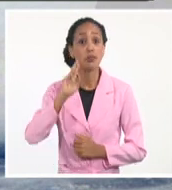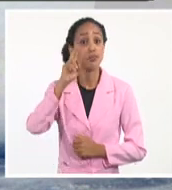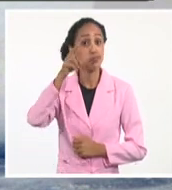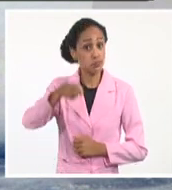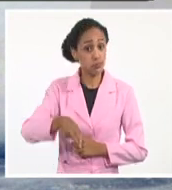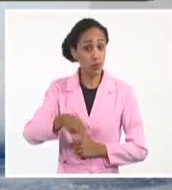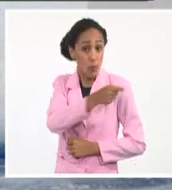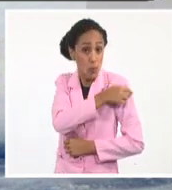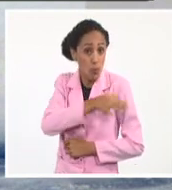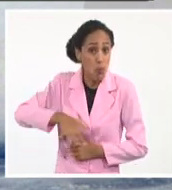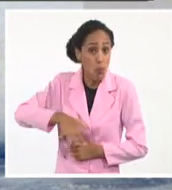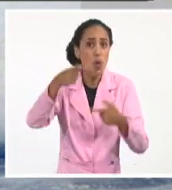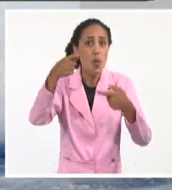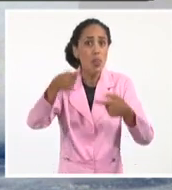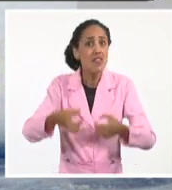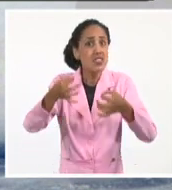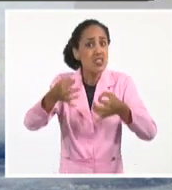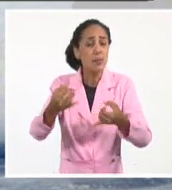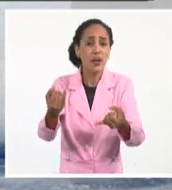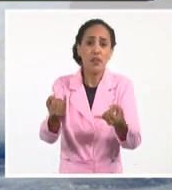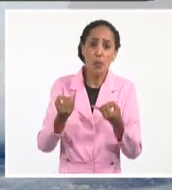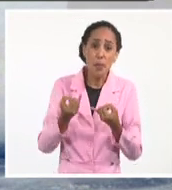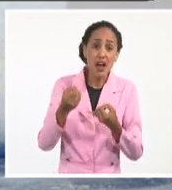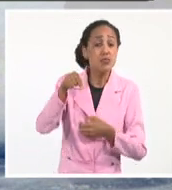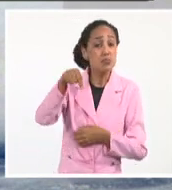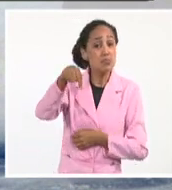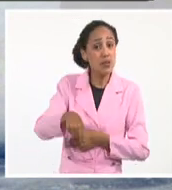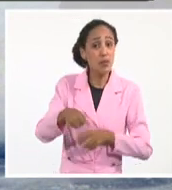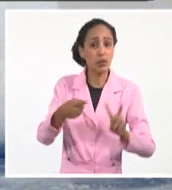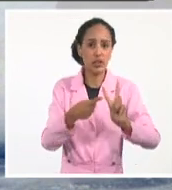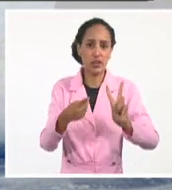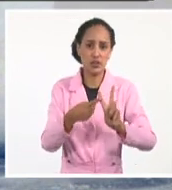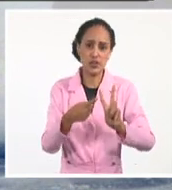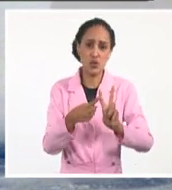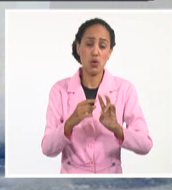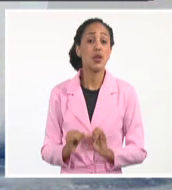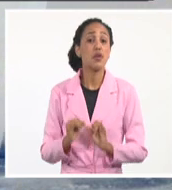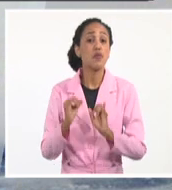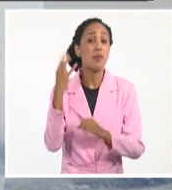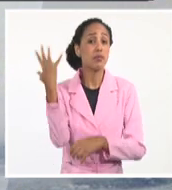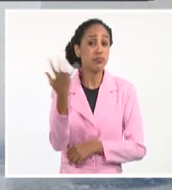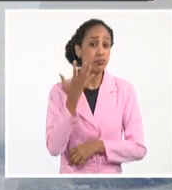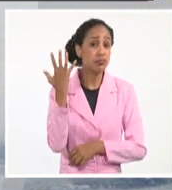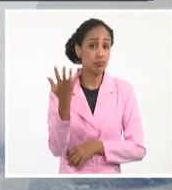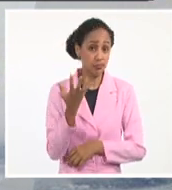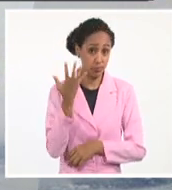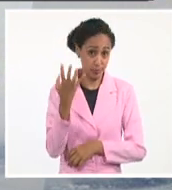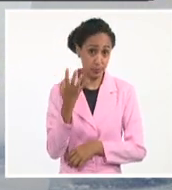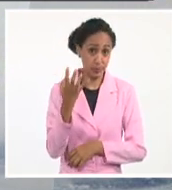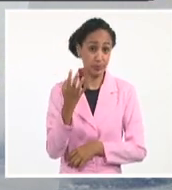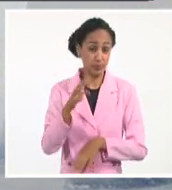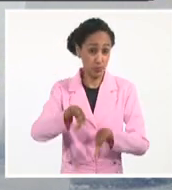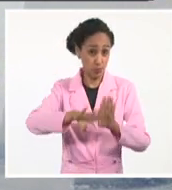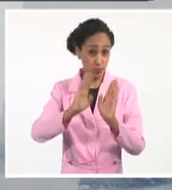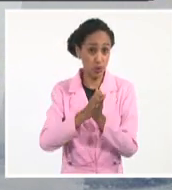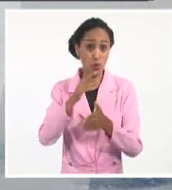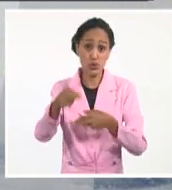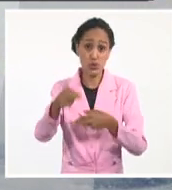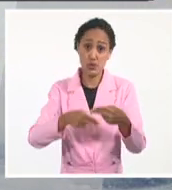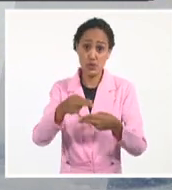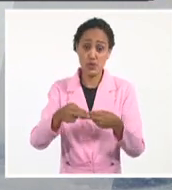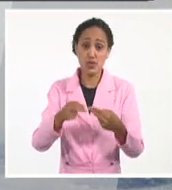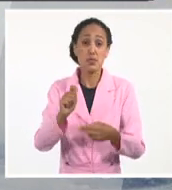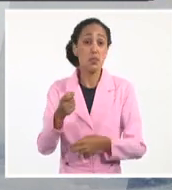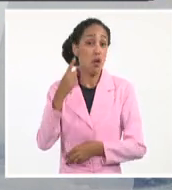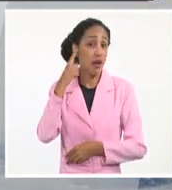mantenerse actualizada con las informaciones del Instituto de Meteorología y la Defensa Civil a través de los medios de